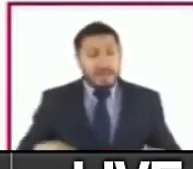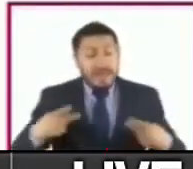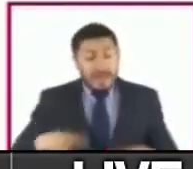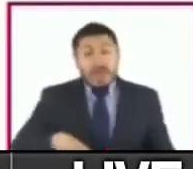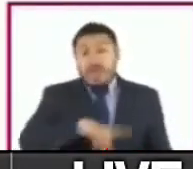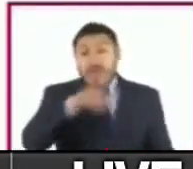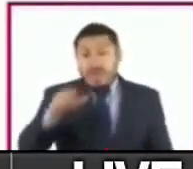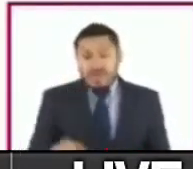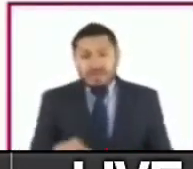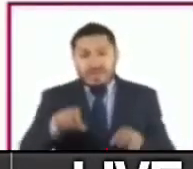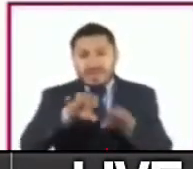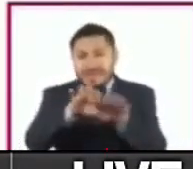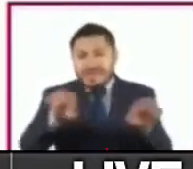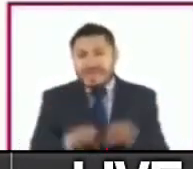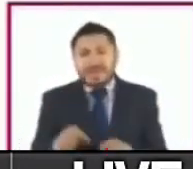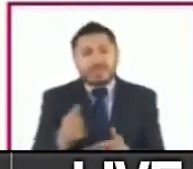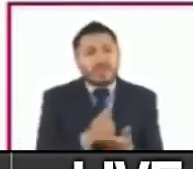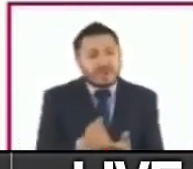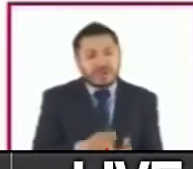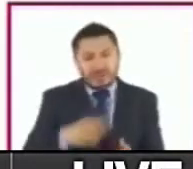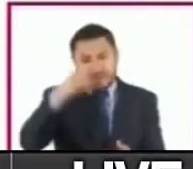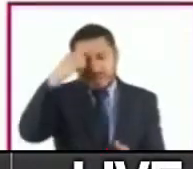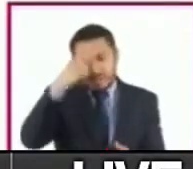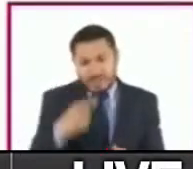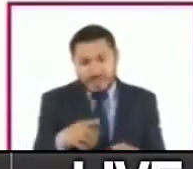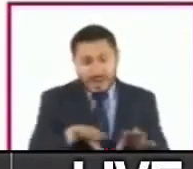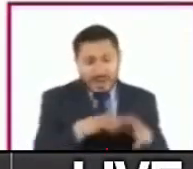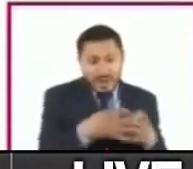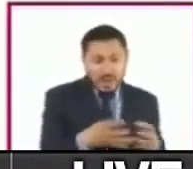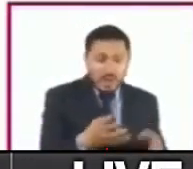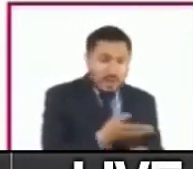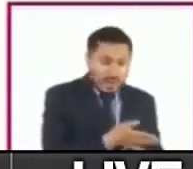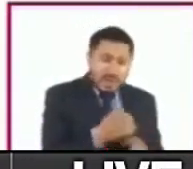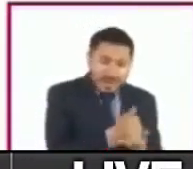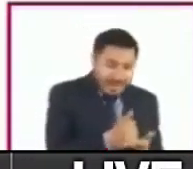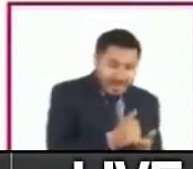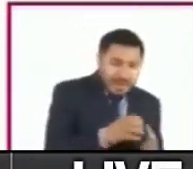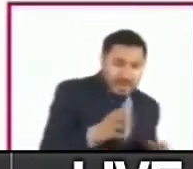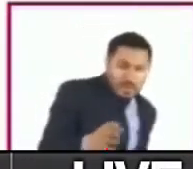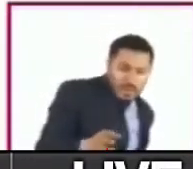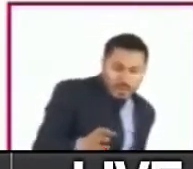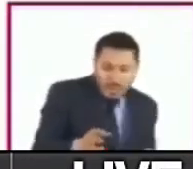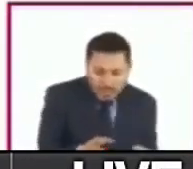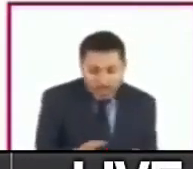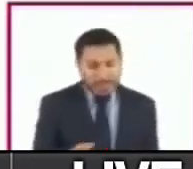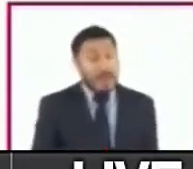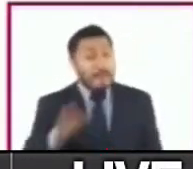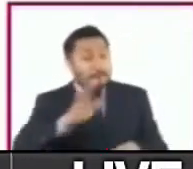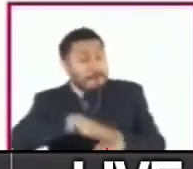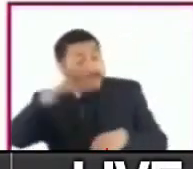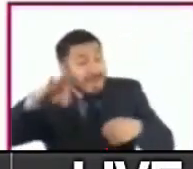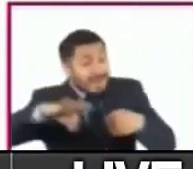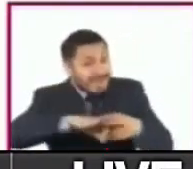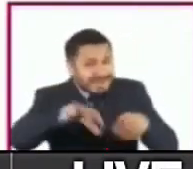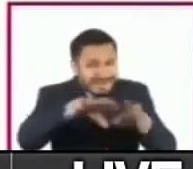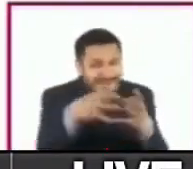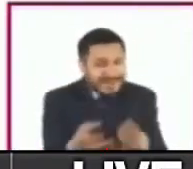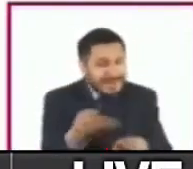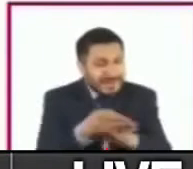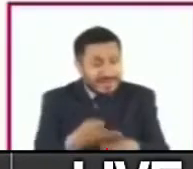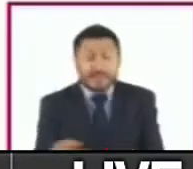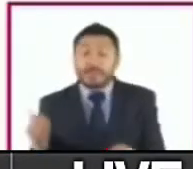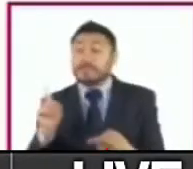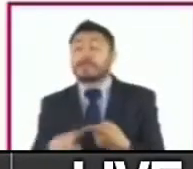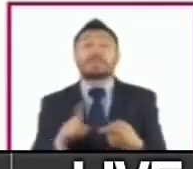más cerca a la blanca que la roja del jugador contrario. Ya lanzada la primera pelota roja y la primera pelota azul,